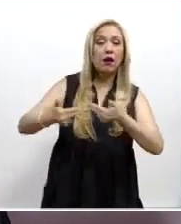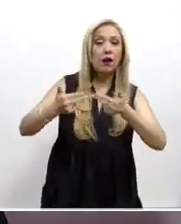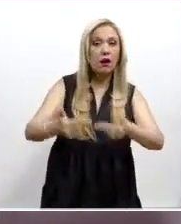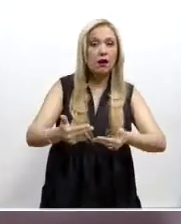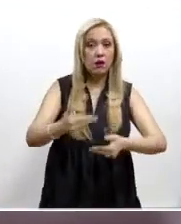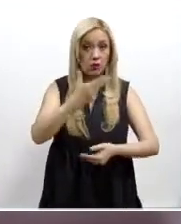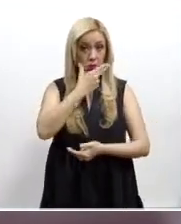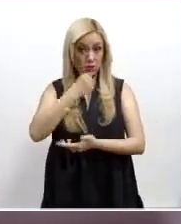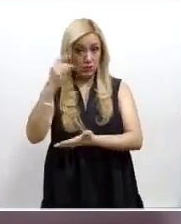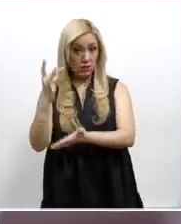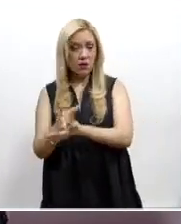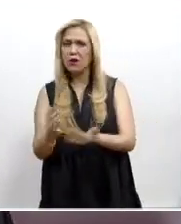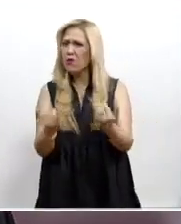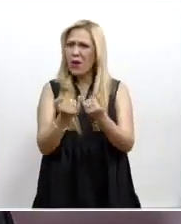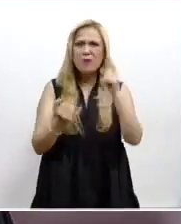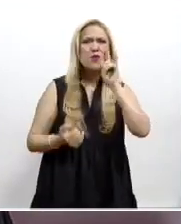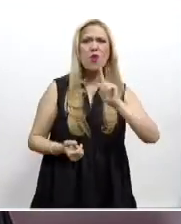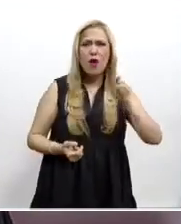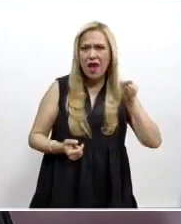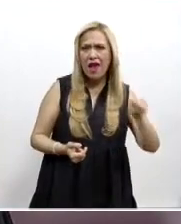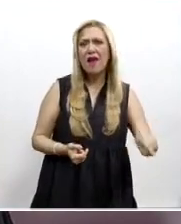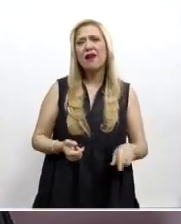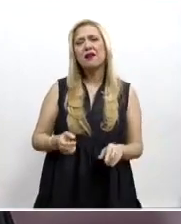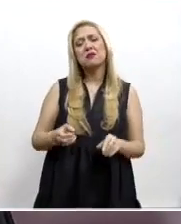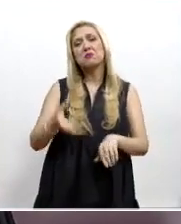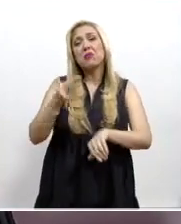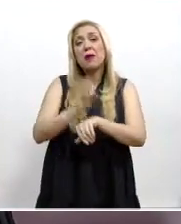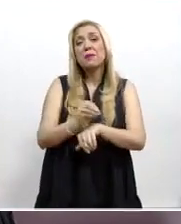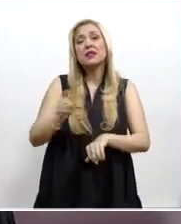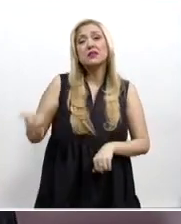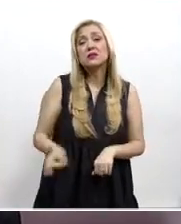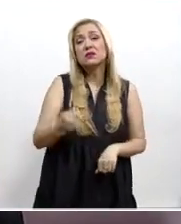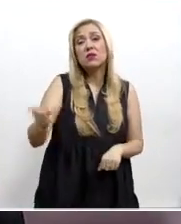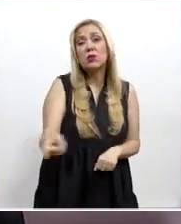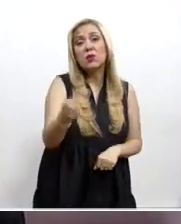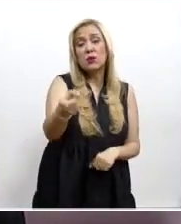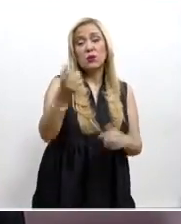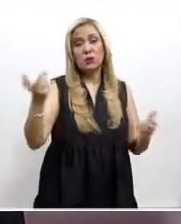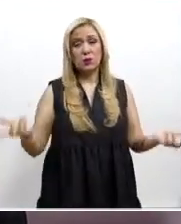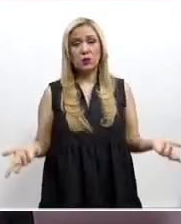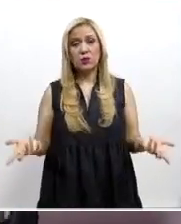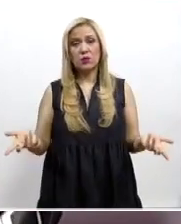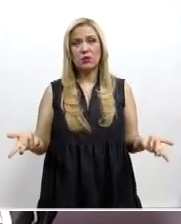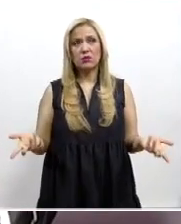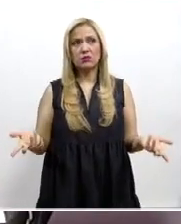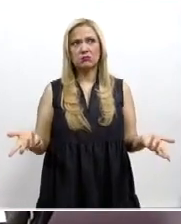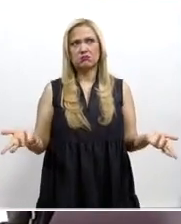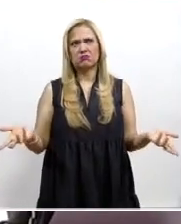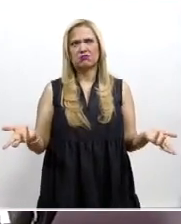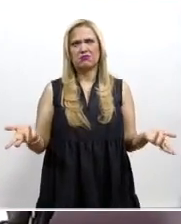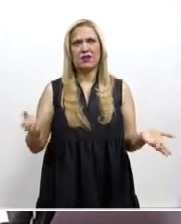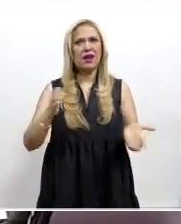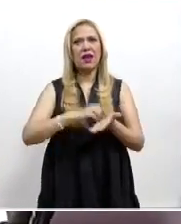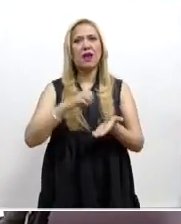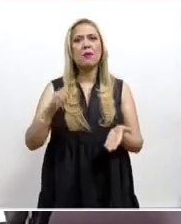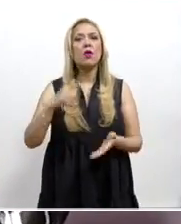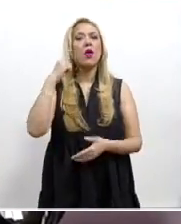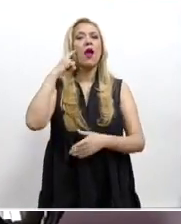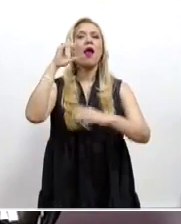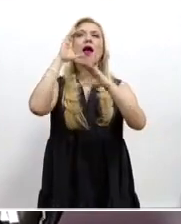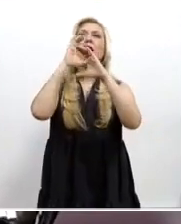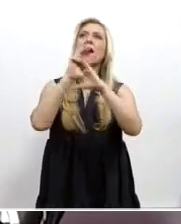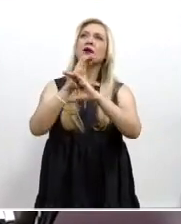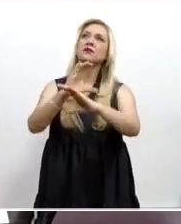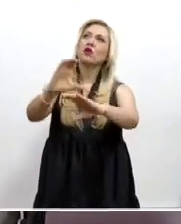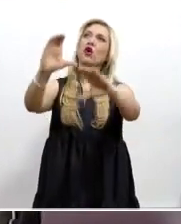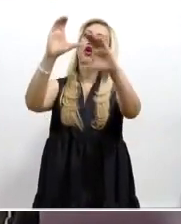solo los hombres, sino también las mujeres perpetuaron. ¿Qué esperábamos obtener cuando escuchábamos las canciones que alguien